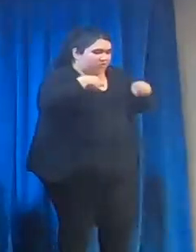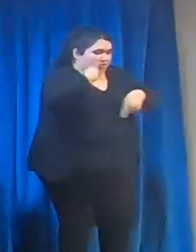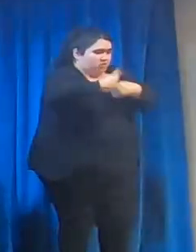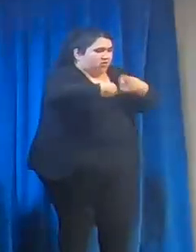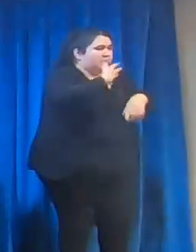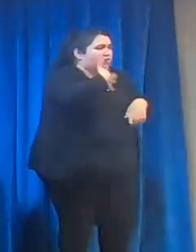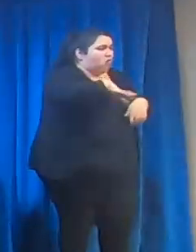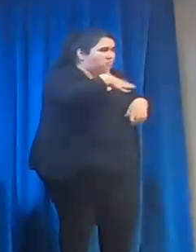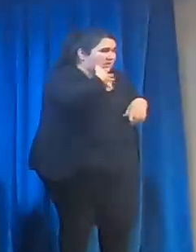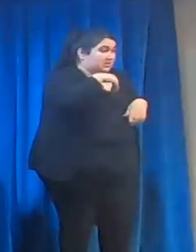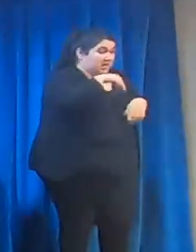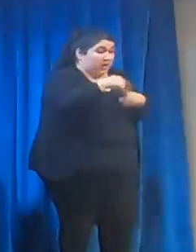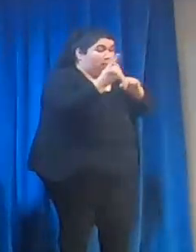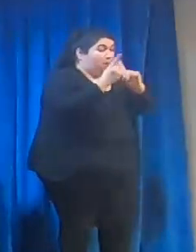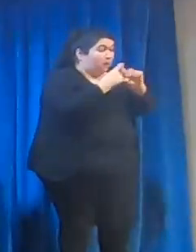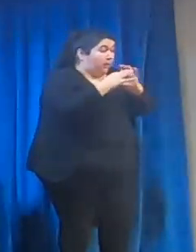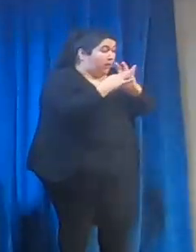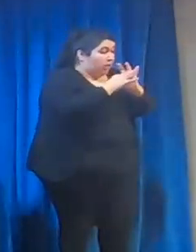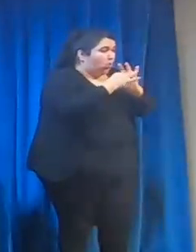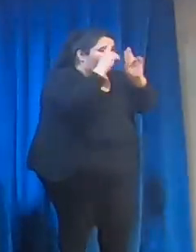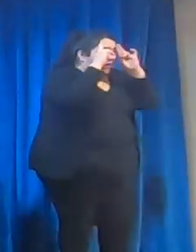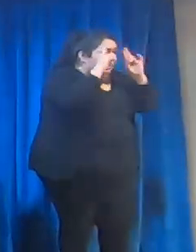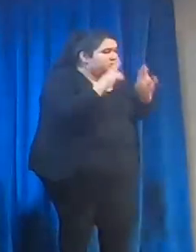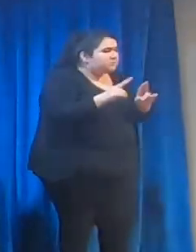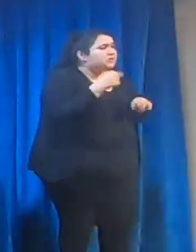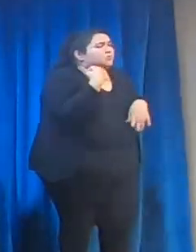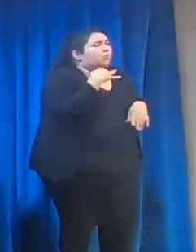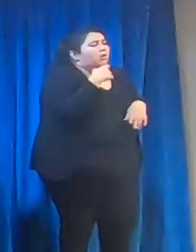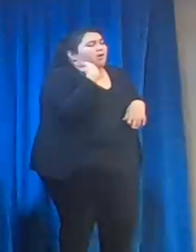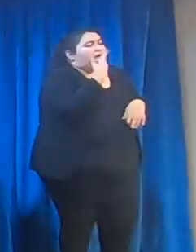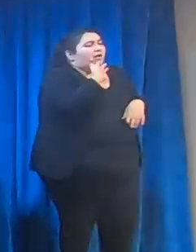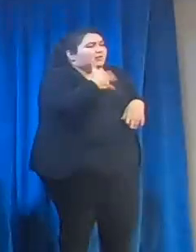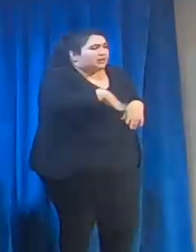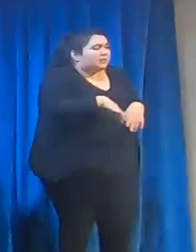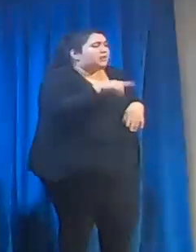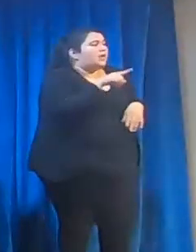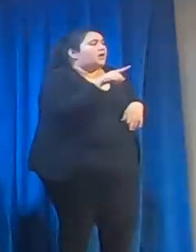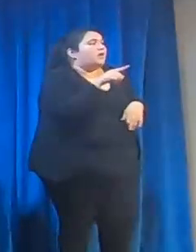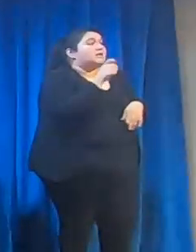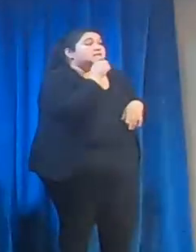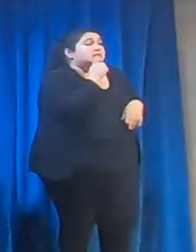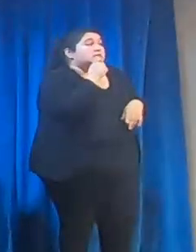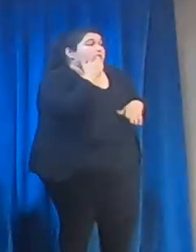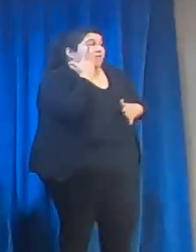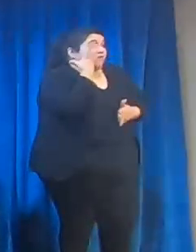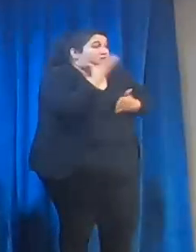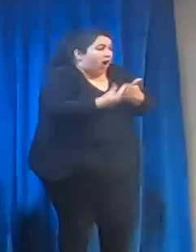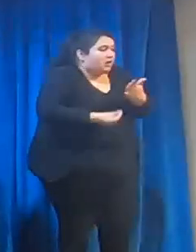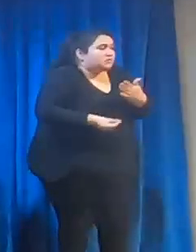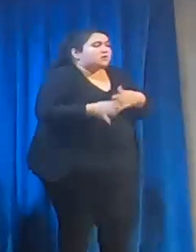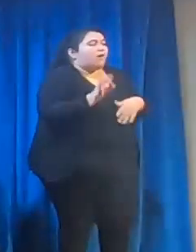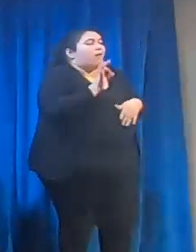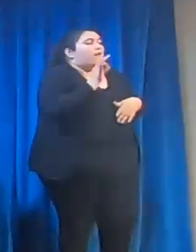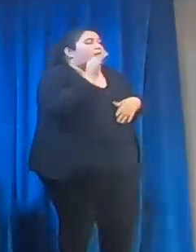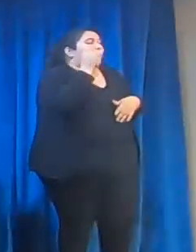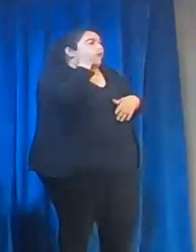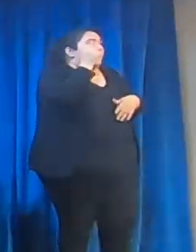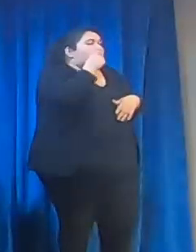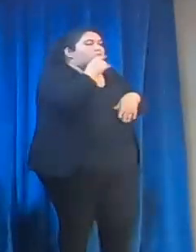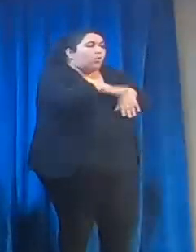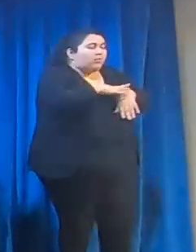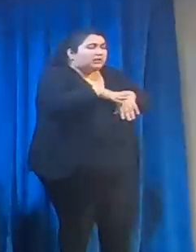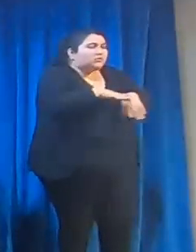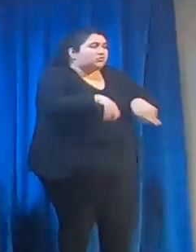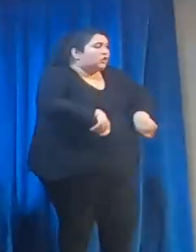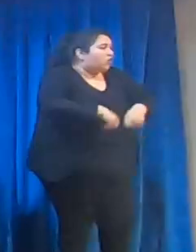comprender estos vínculos de respeto es entender que si bien cuando fallan, ¿sí?, o cuando se resquebrajan este